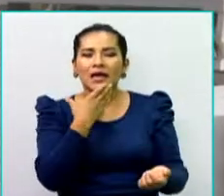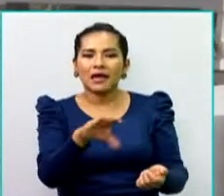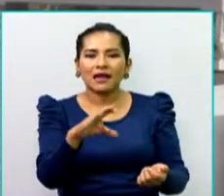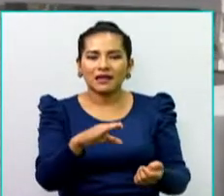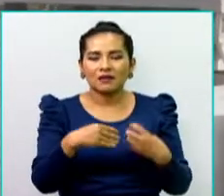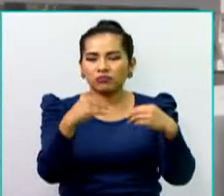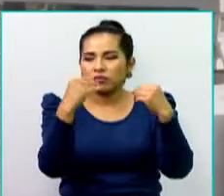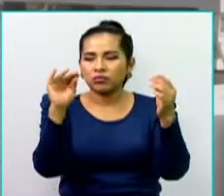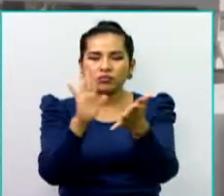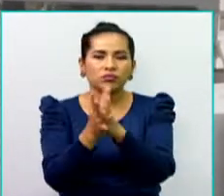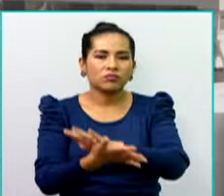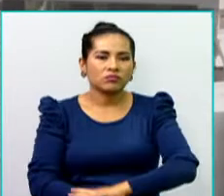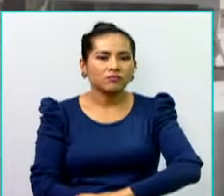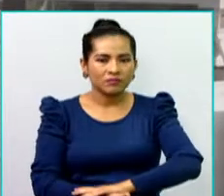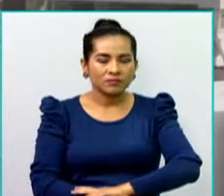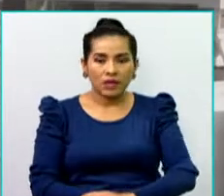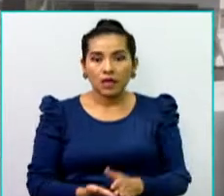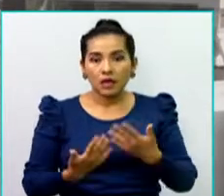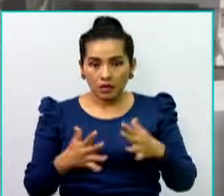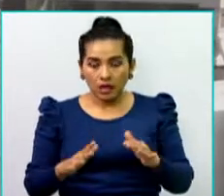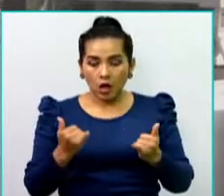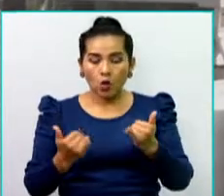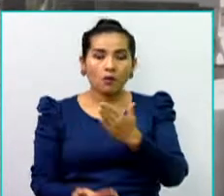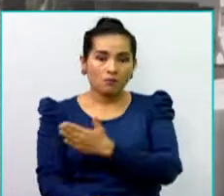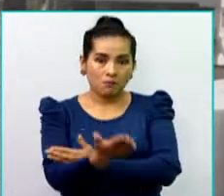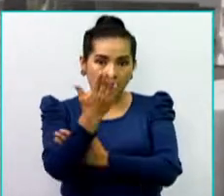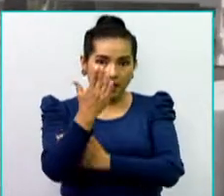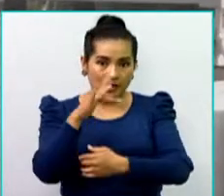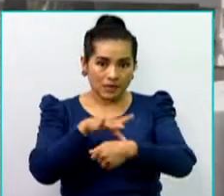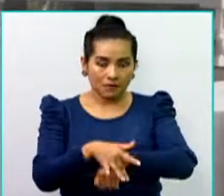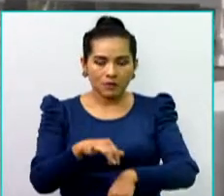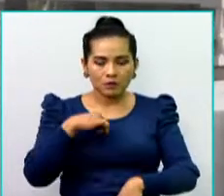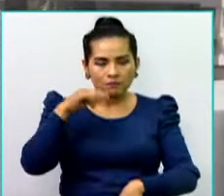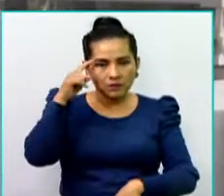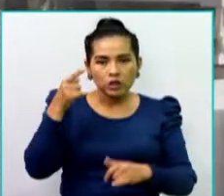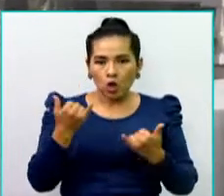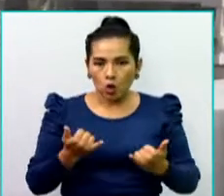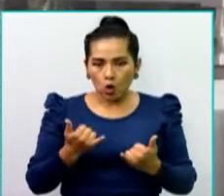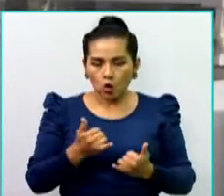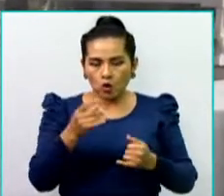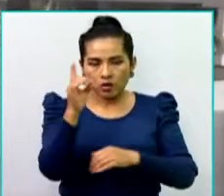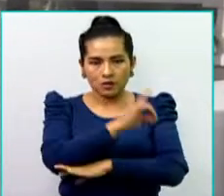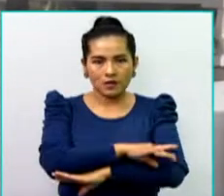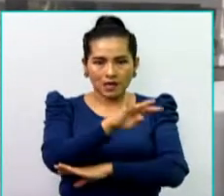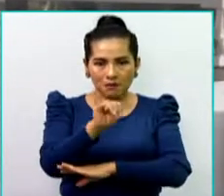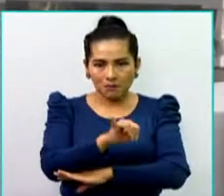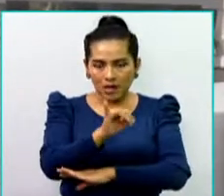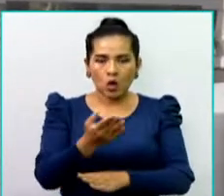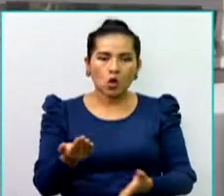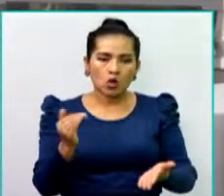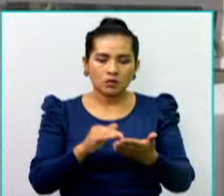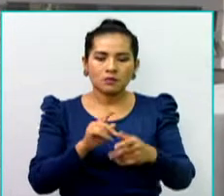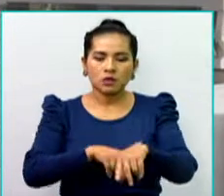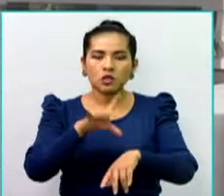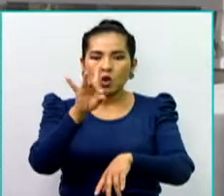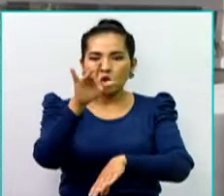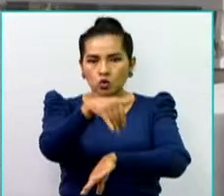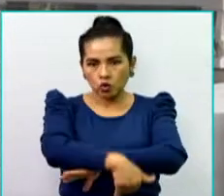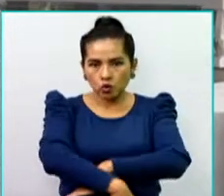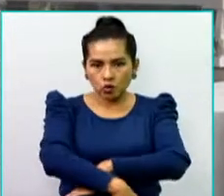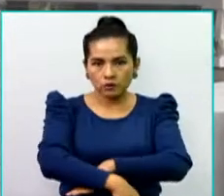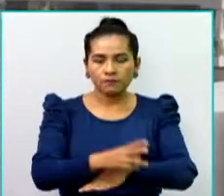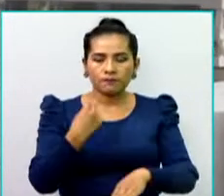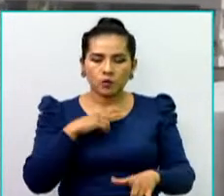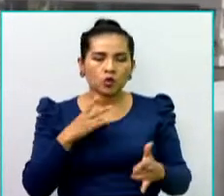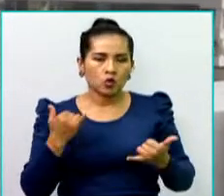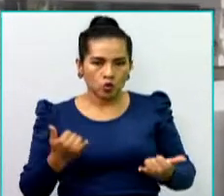Y se decidió muy temprano esta mañana agregar la función de hoy día, día miércoles, 20 horas. Largamos